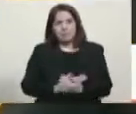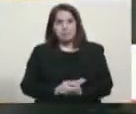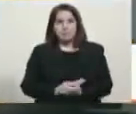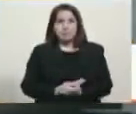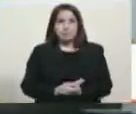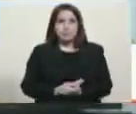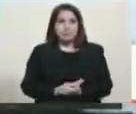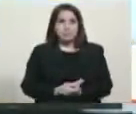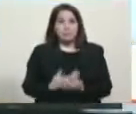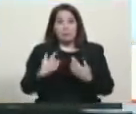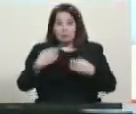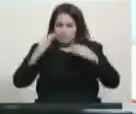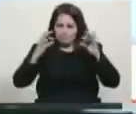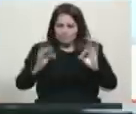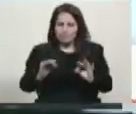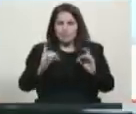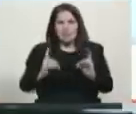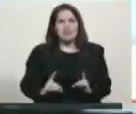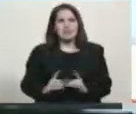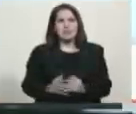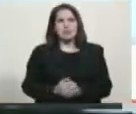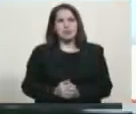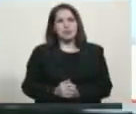con una gran decisión.